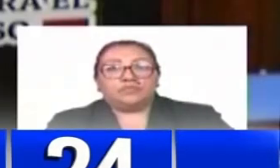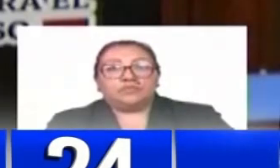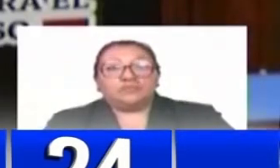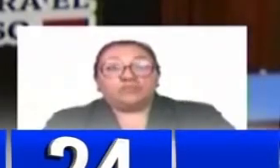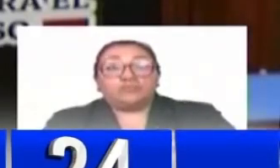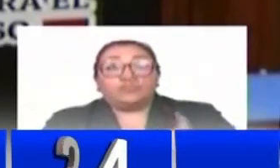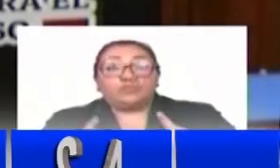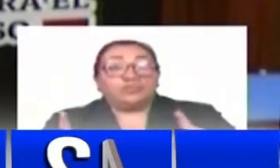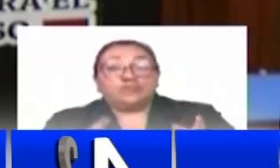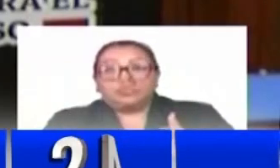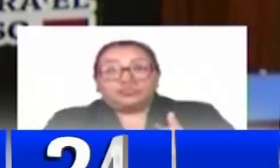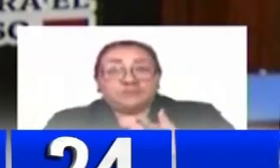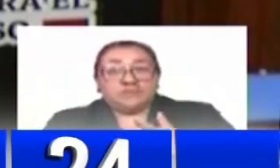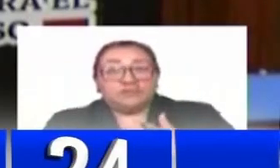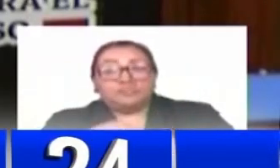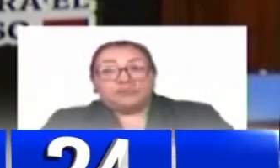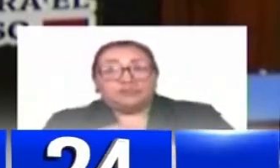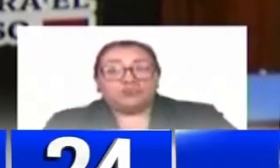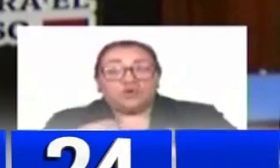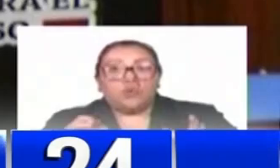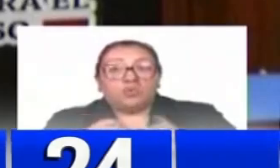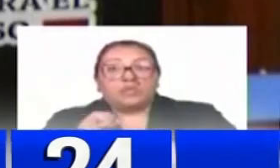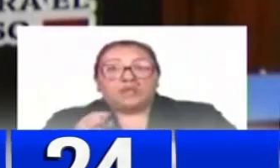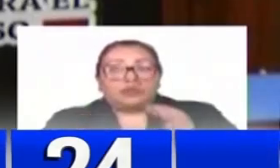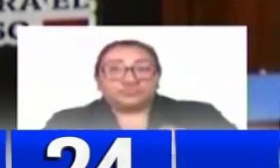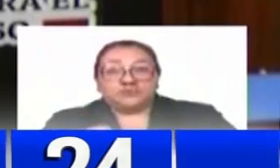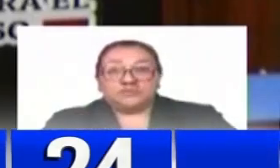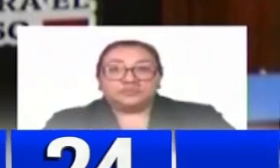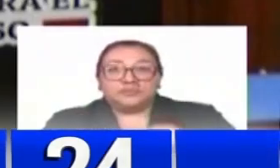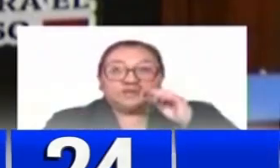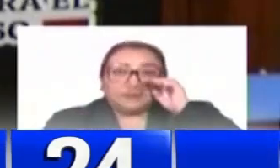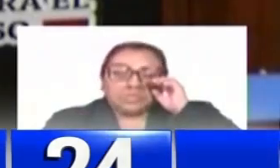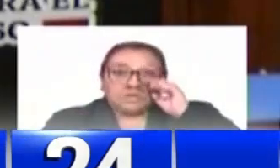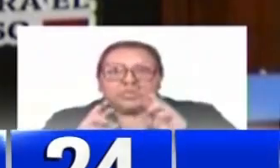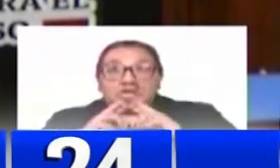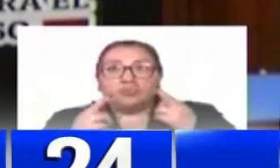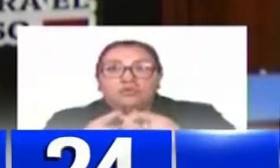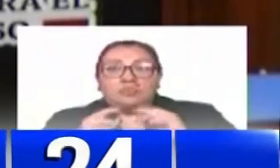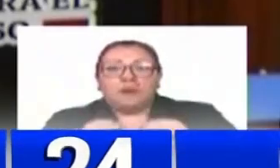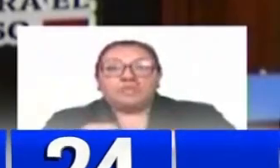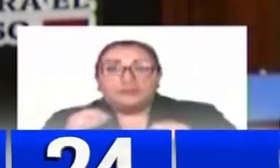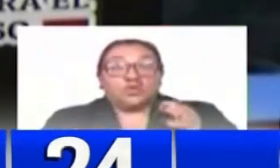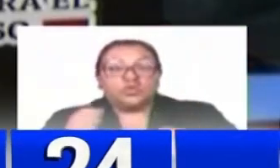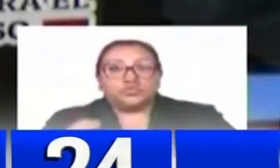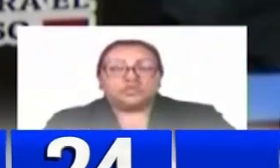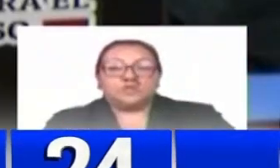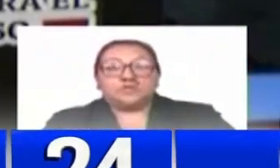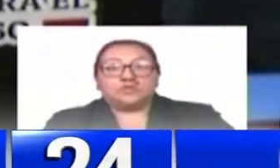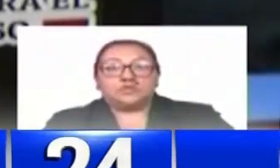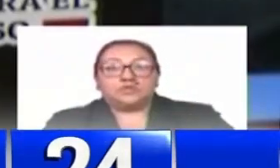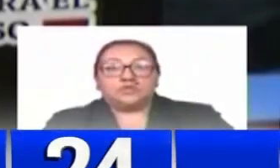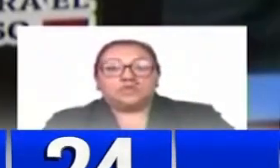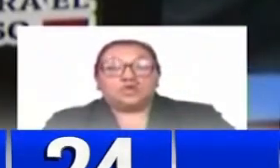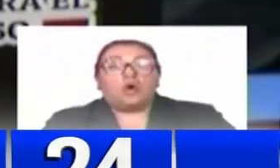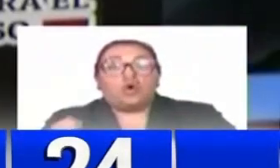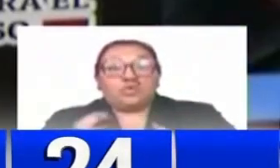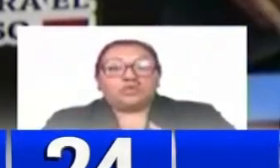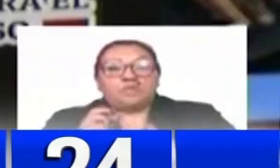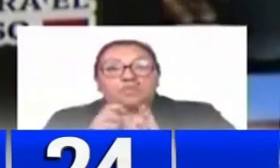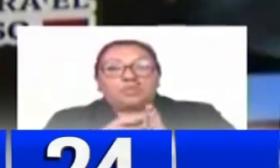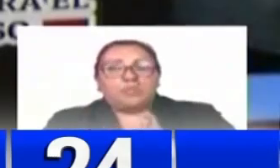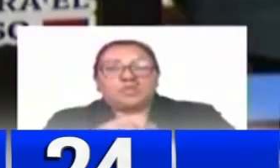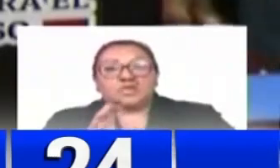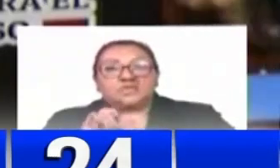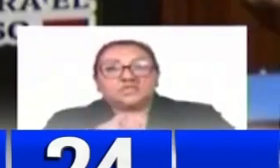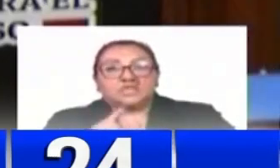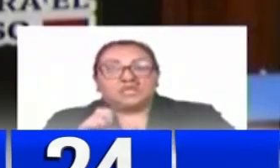haberse presentado los miembros de la Junta Nacional de Justicia en la sesión convocada para hoy, se reprogramará la